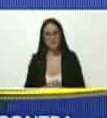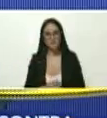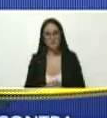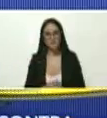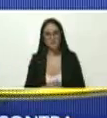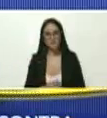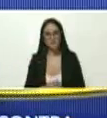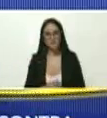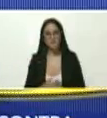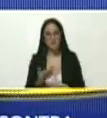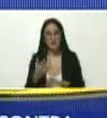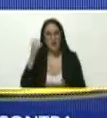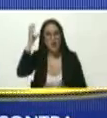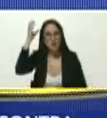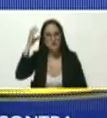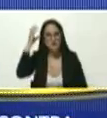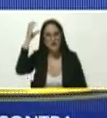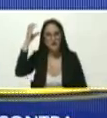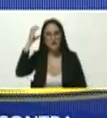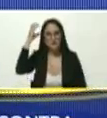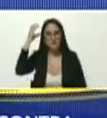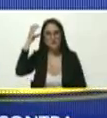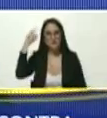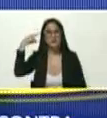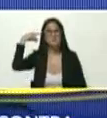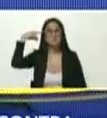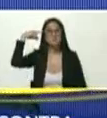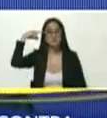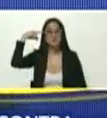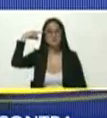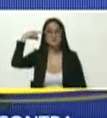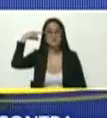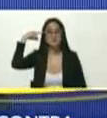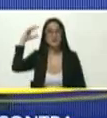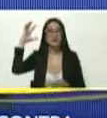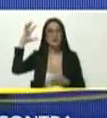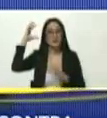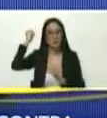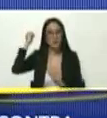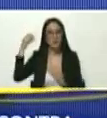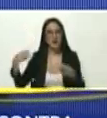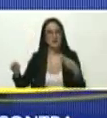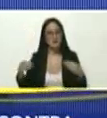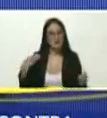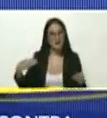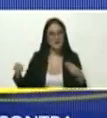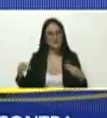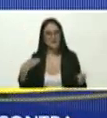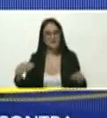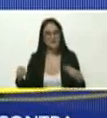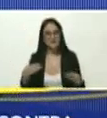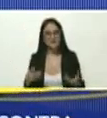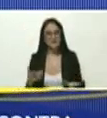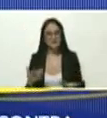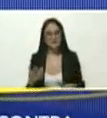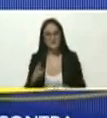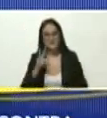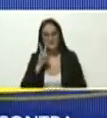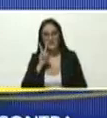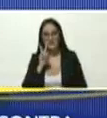de la racionalidad, de la lógica, de la diplomacia. Uno lo que ve es una escalada